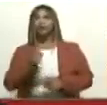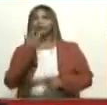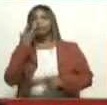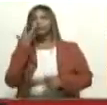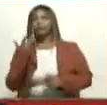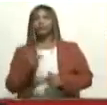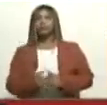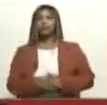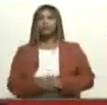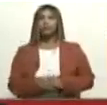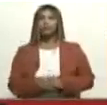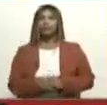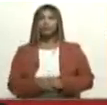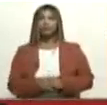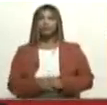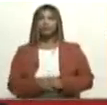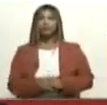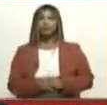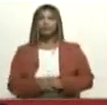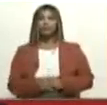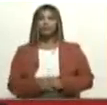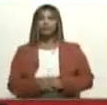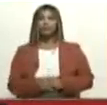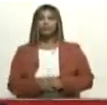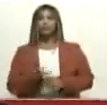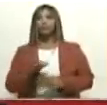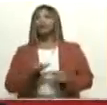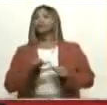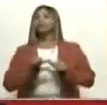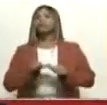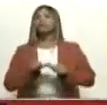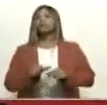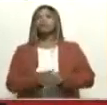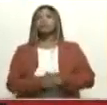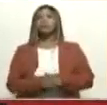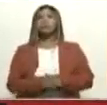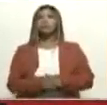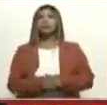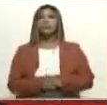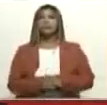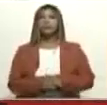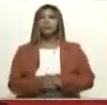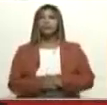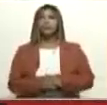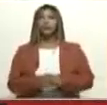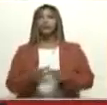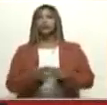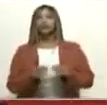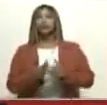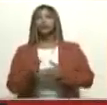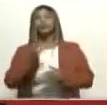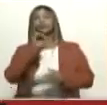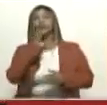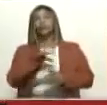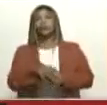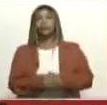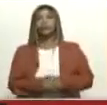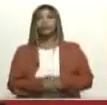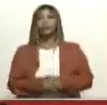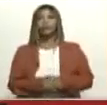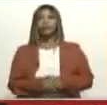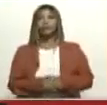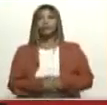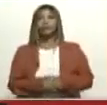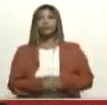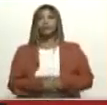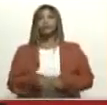quizás el que más aceptación? Mira, sigue destacándose todo lo que tenga que ver con historia. Todo lo que tenga que